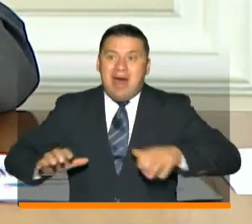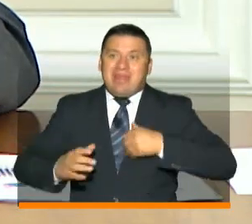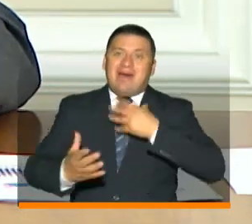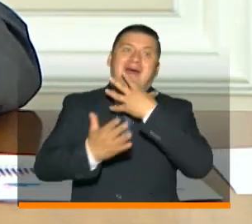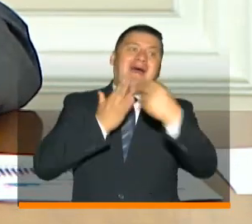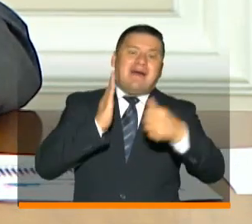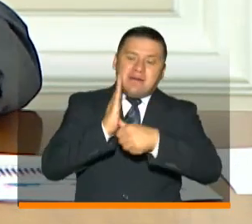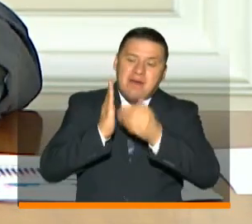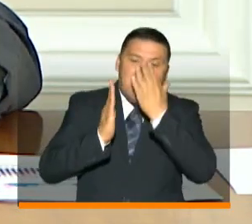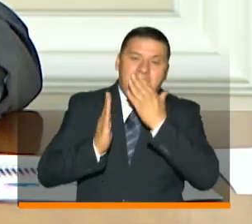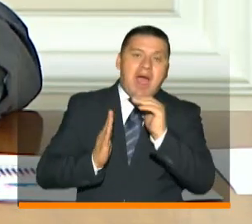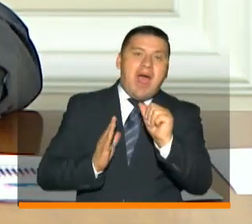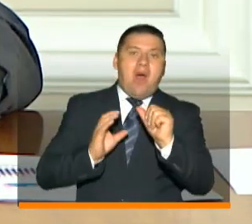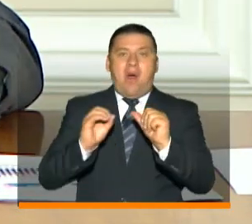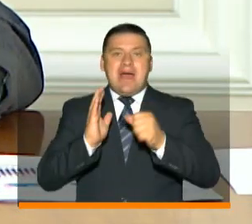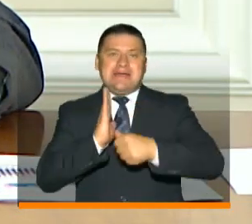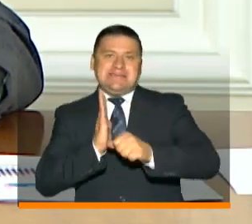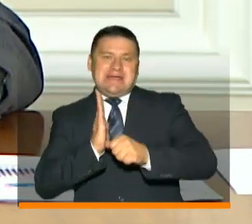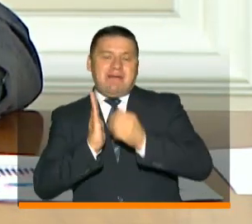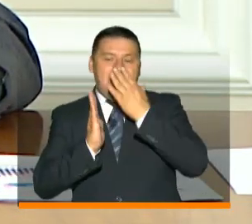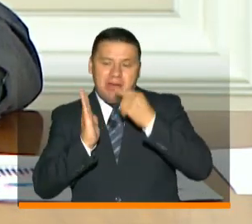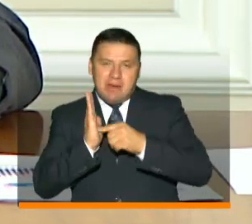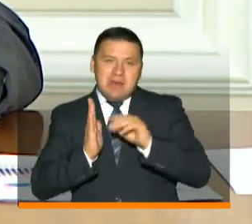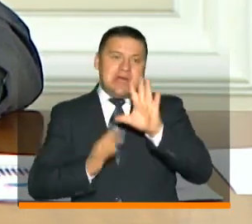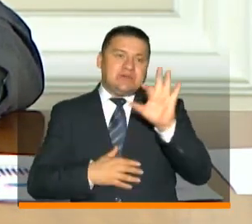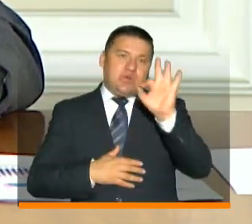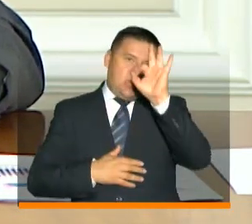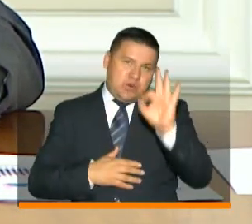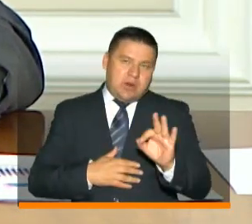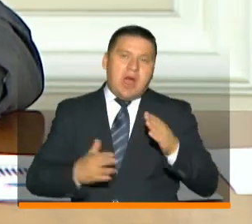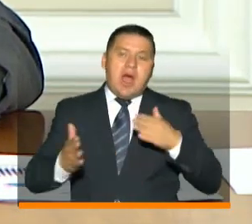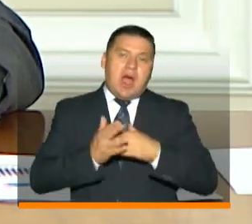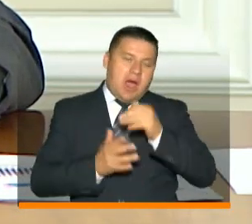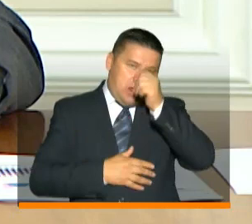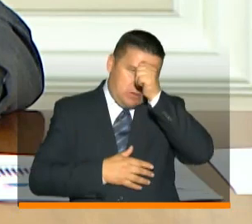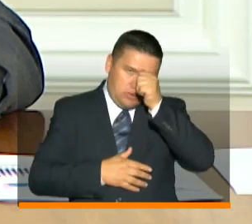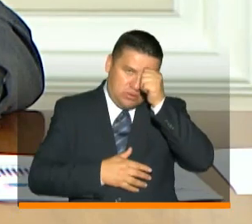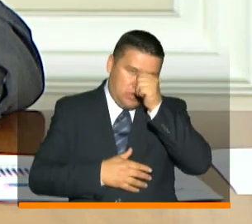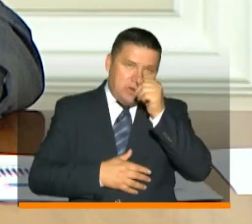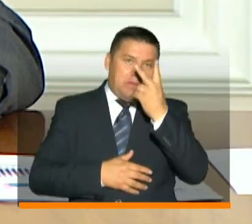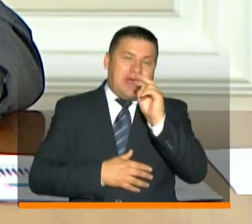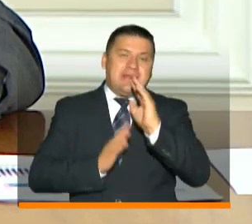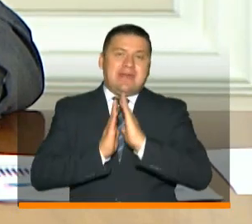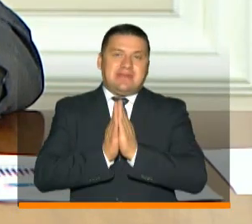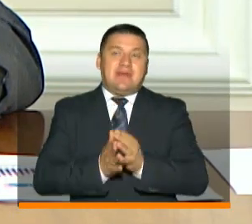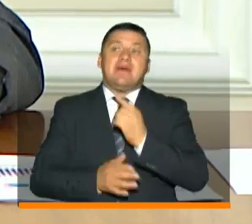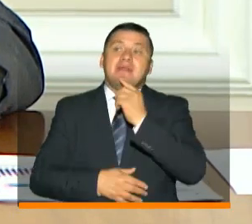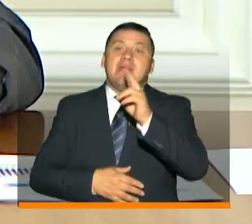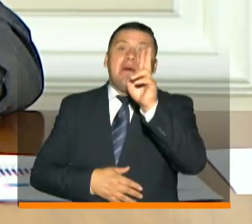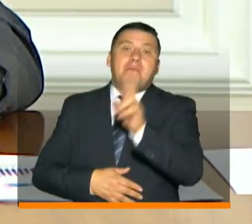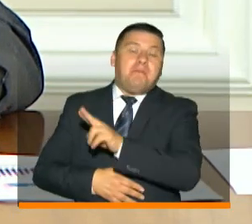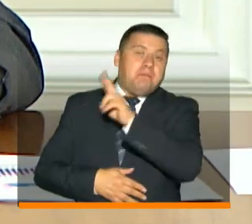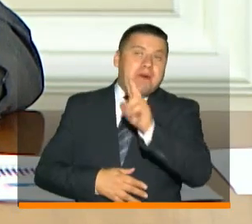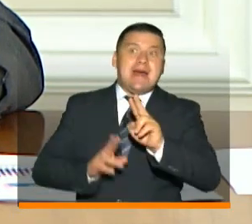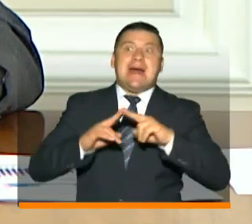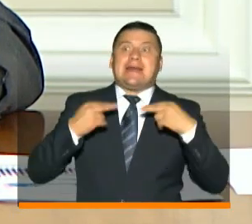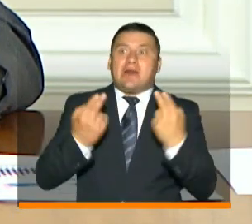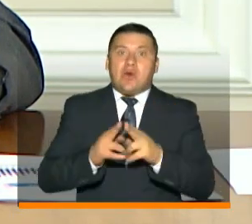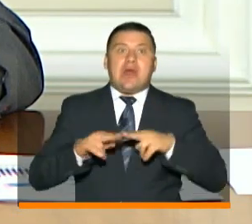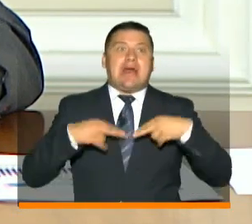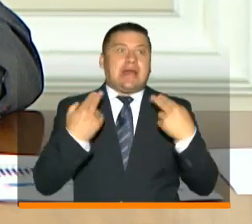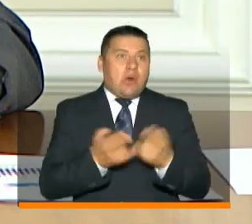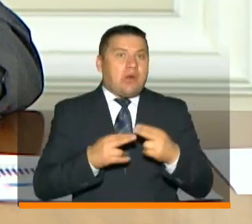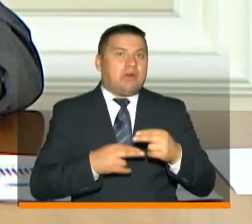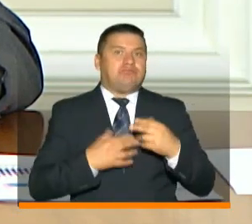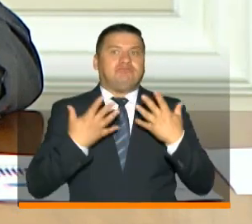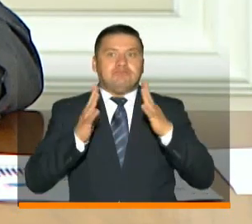reduzcan la movilidad de las personas en un 50% hasta el domingo 20 de diciembre. Prohibir todo tipo de reuniones públicas y